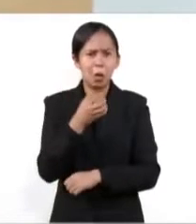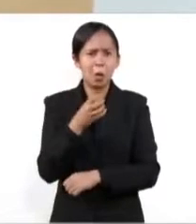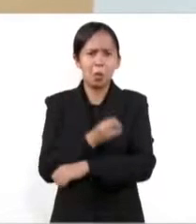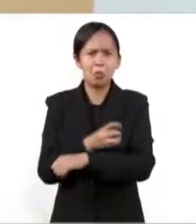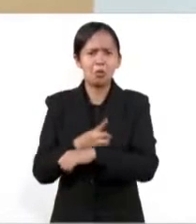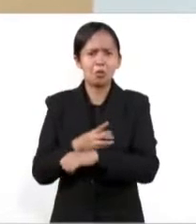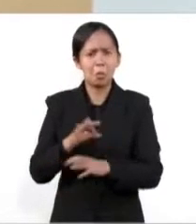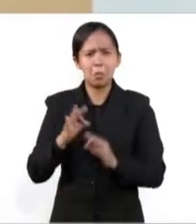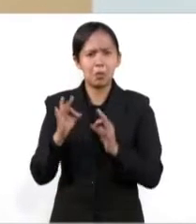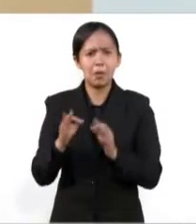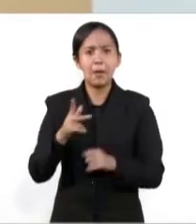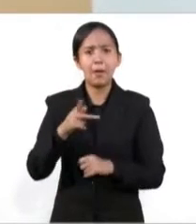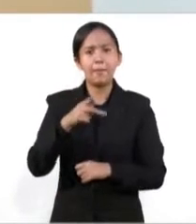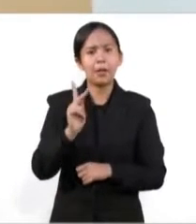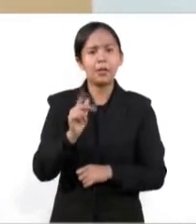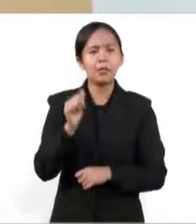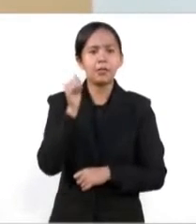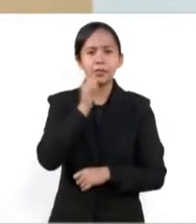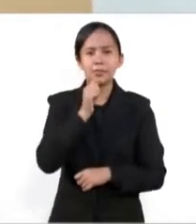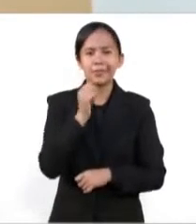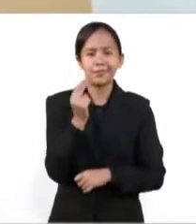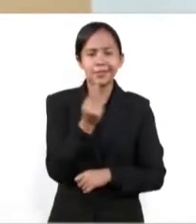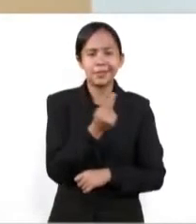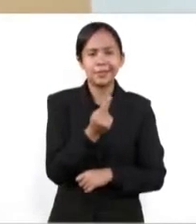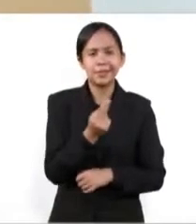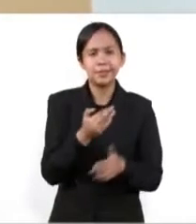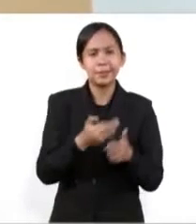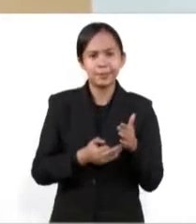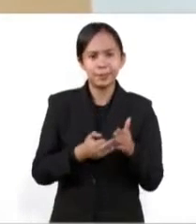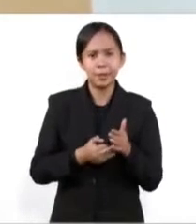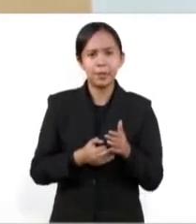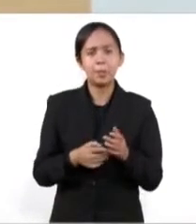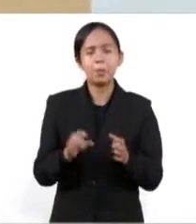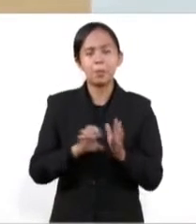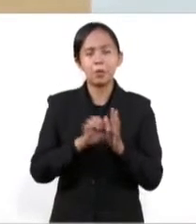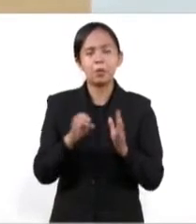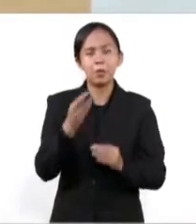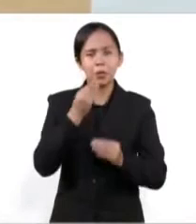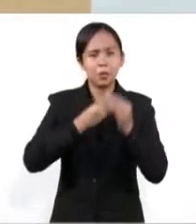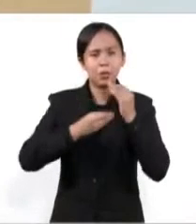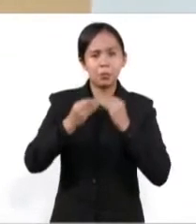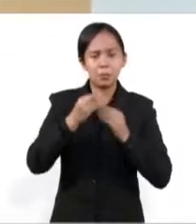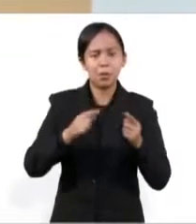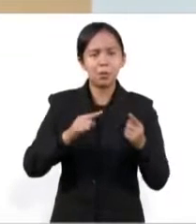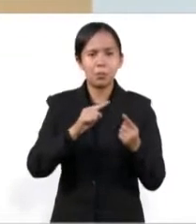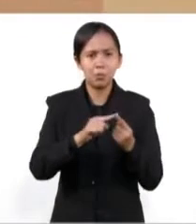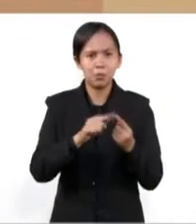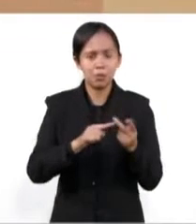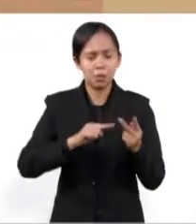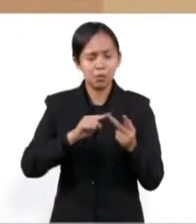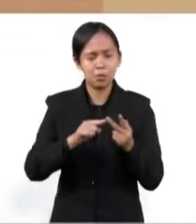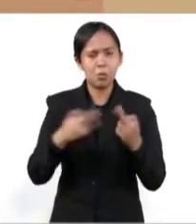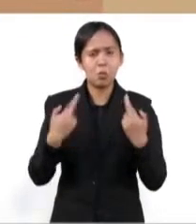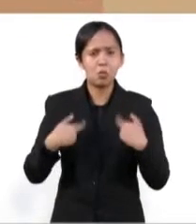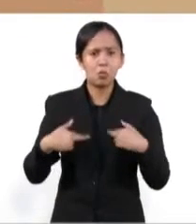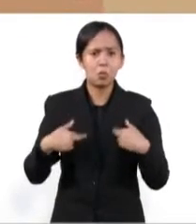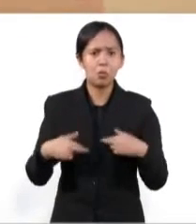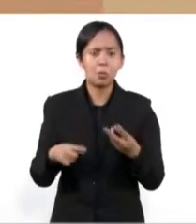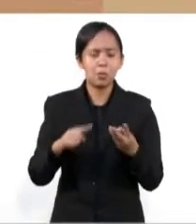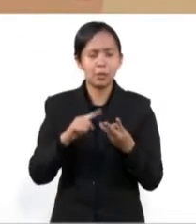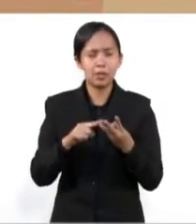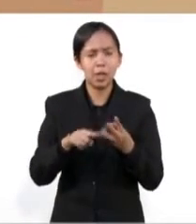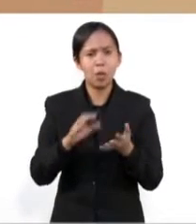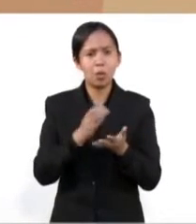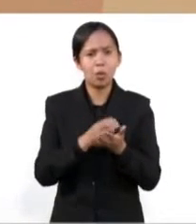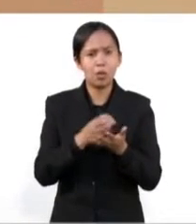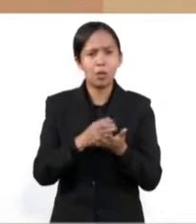oportunidad, pero siempre surgen necesidades. Desde la alimentación de los niños, los uniformes, los útiles,